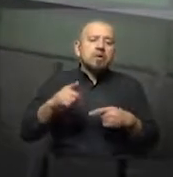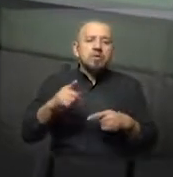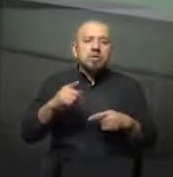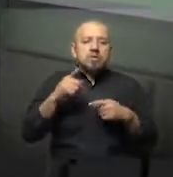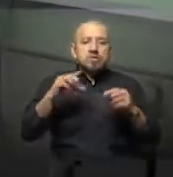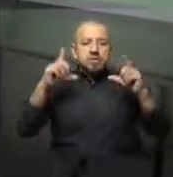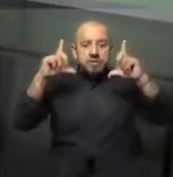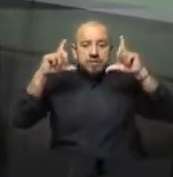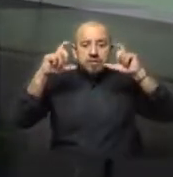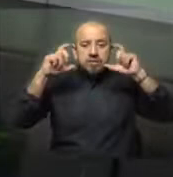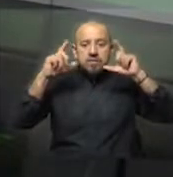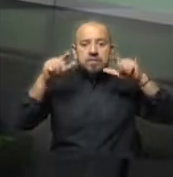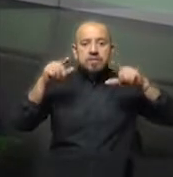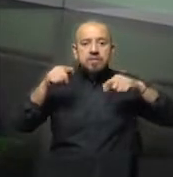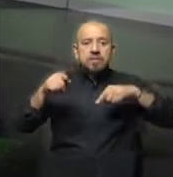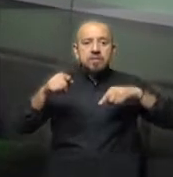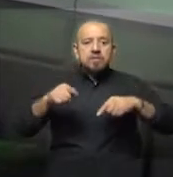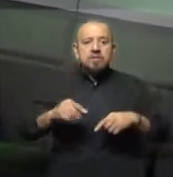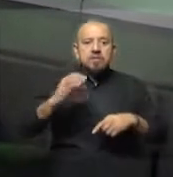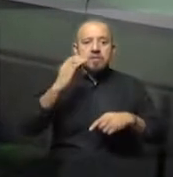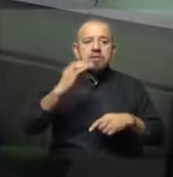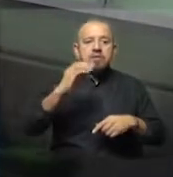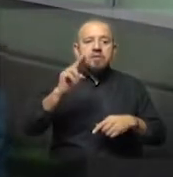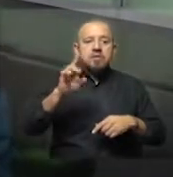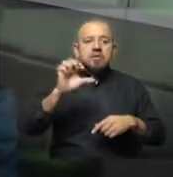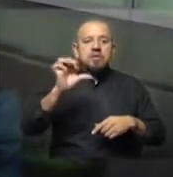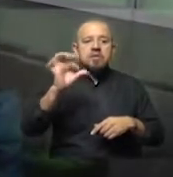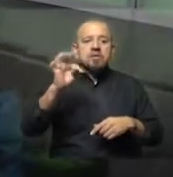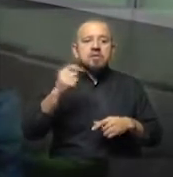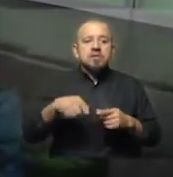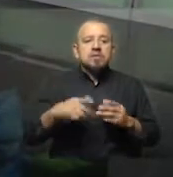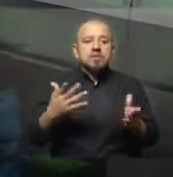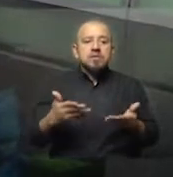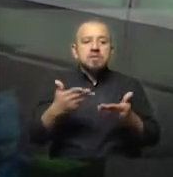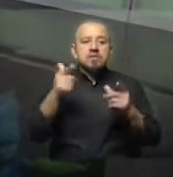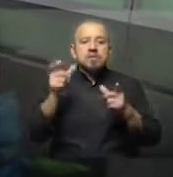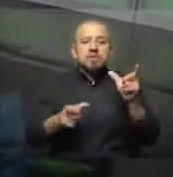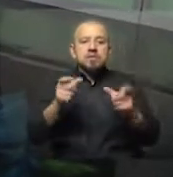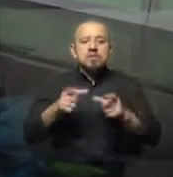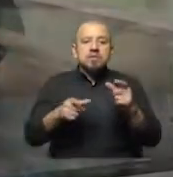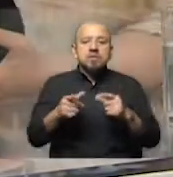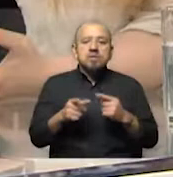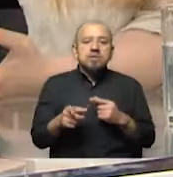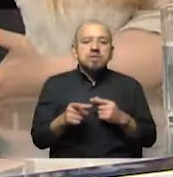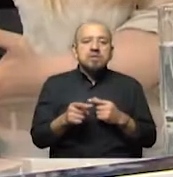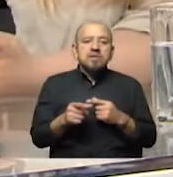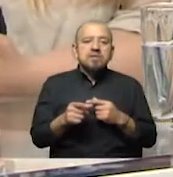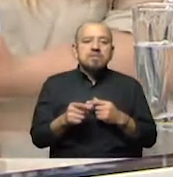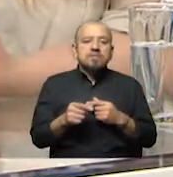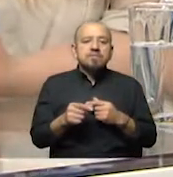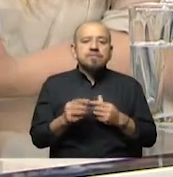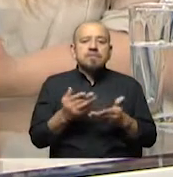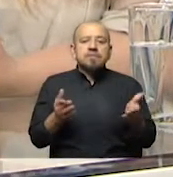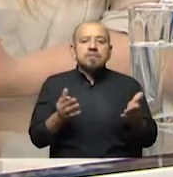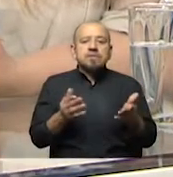foto la foto de portada quiero decirles que es de Ana cuesta maravillosa persona que fue la que ustedes le hicieron la última entrevista